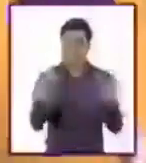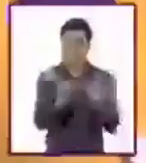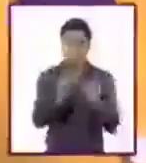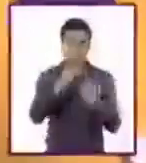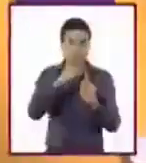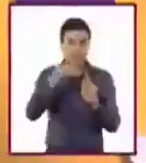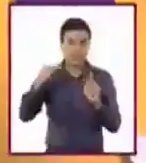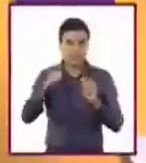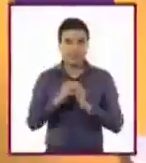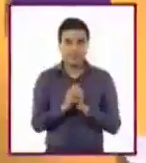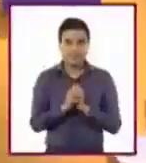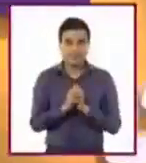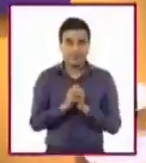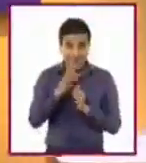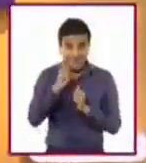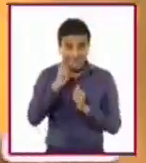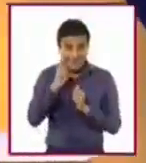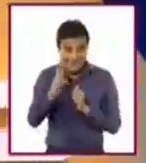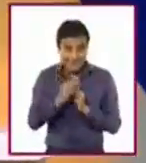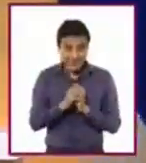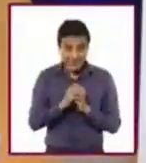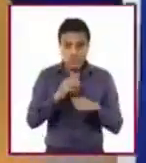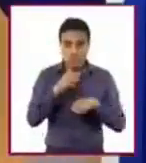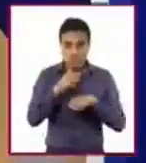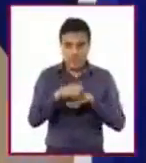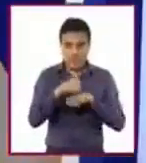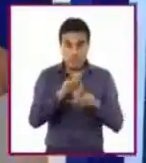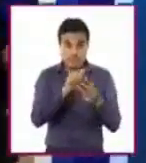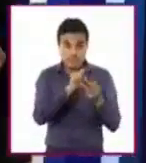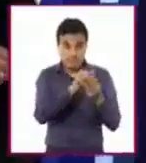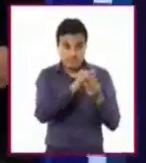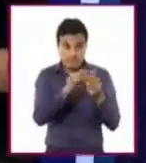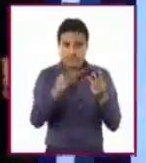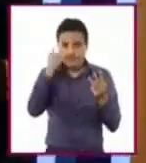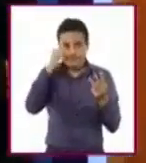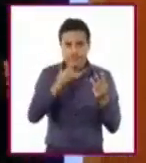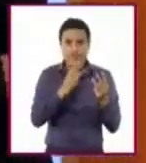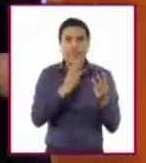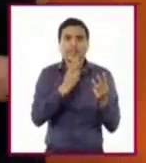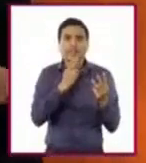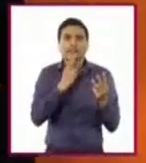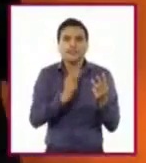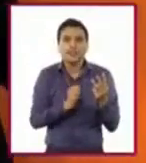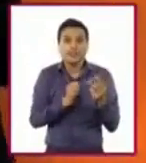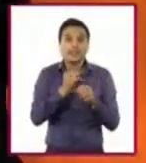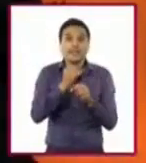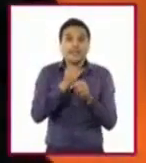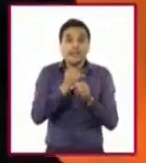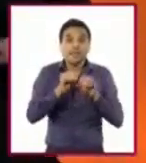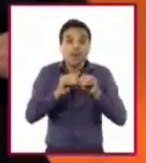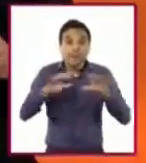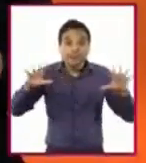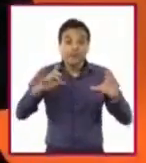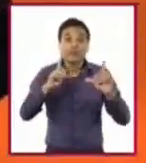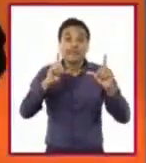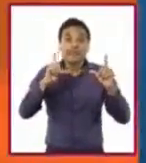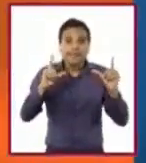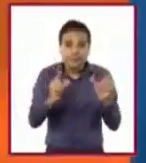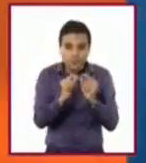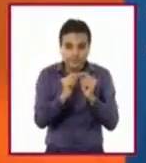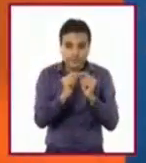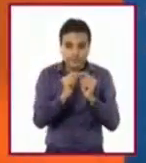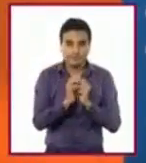como se observa las medidas de tendencia central se encargan de resumir información de un conjunto de datos numéricos